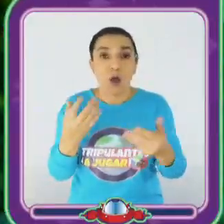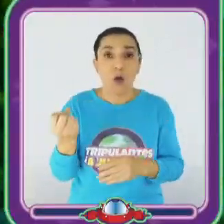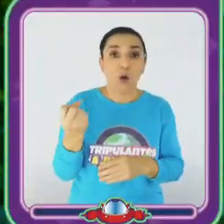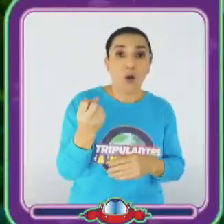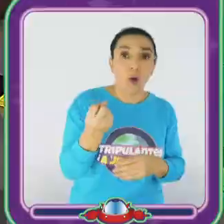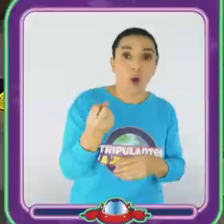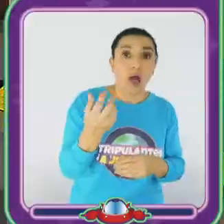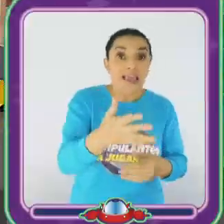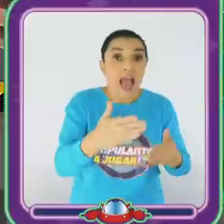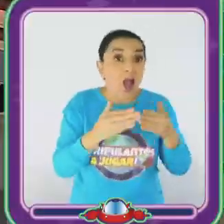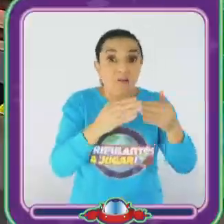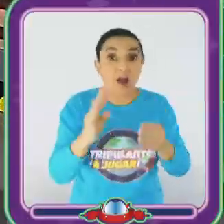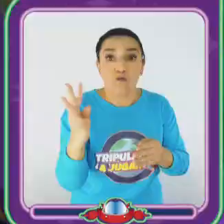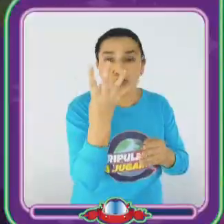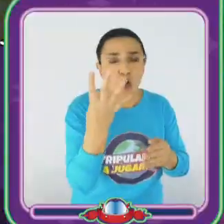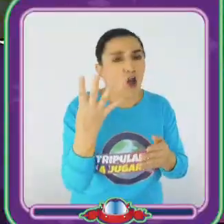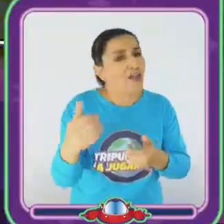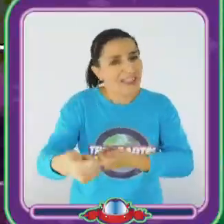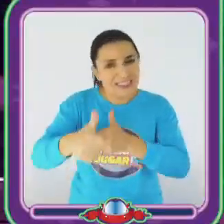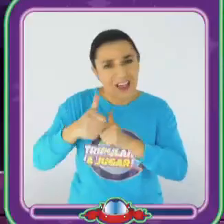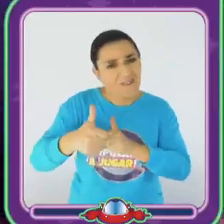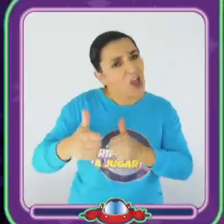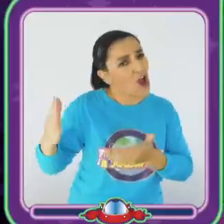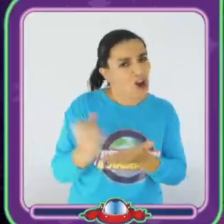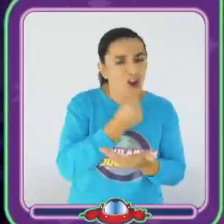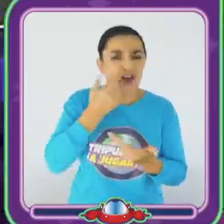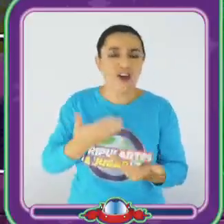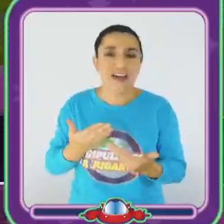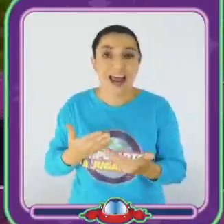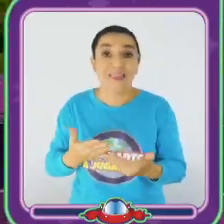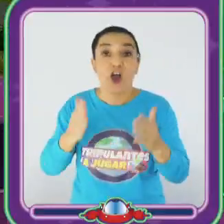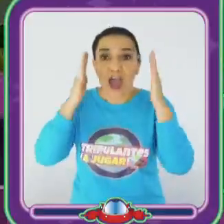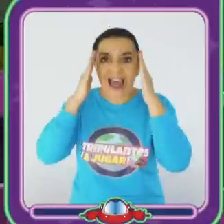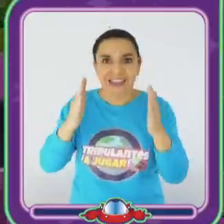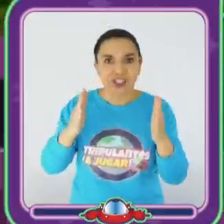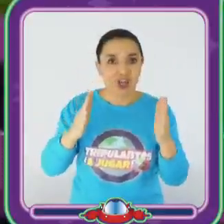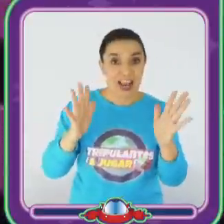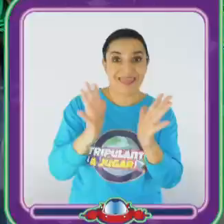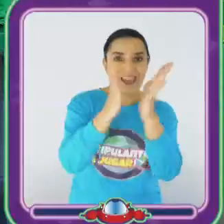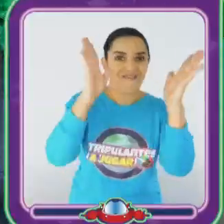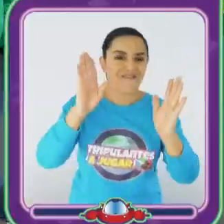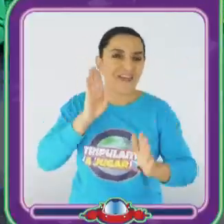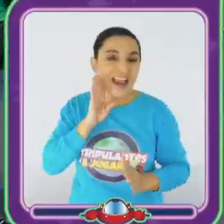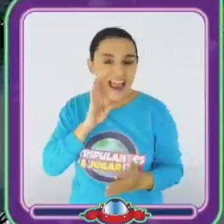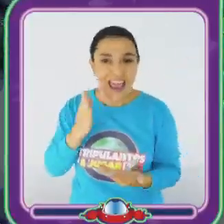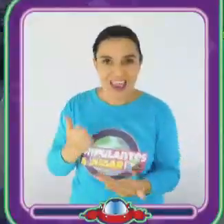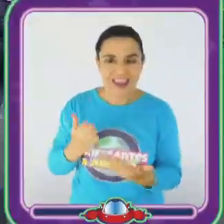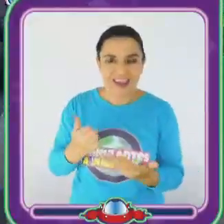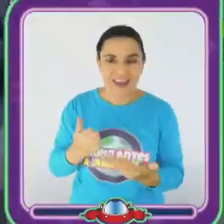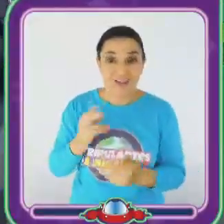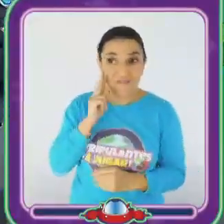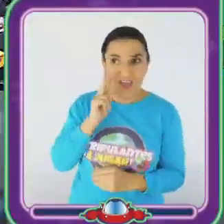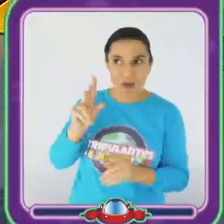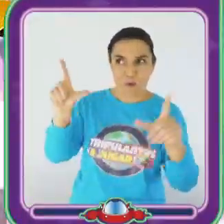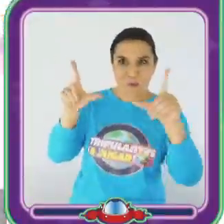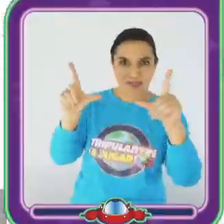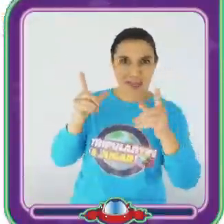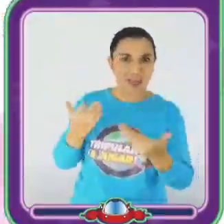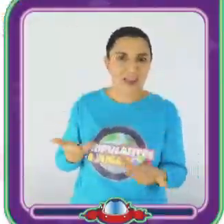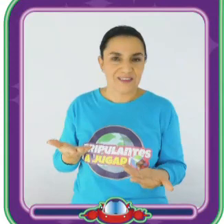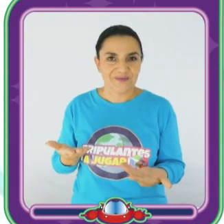¡Cuarto barco! ¡Desafío completado, tripulación! ¡Atención, tripulación! ¡Dame esos 10, Belén! Tripulación, atención, veamos la